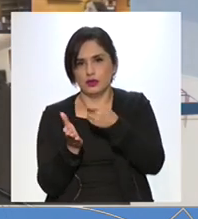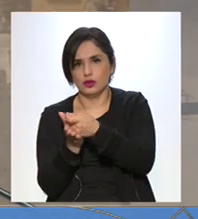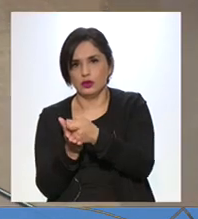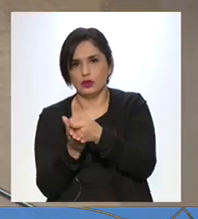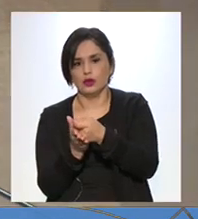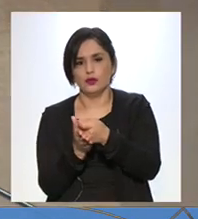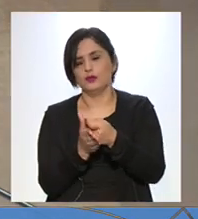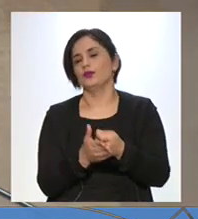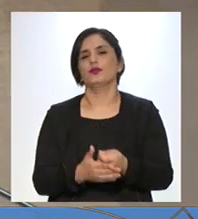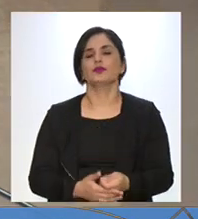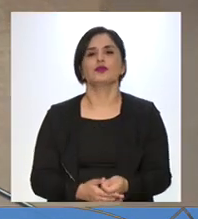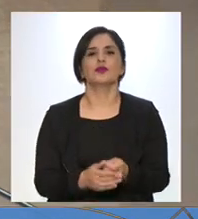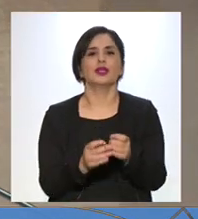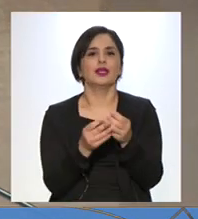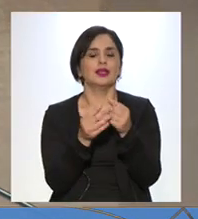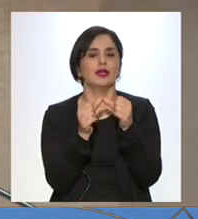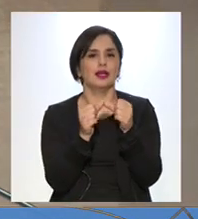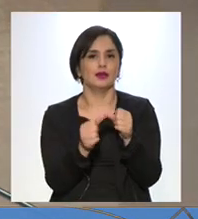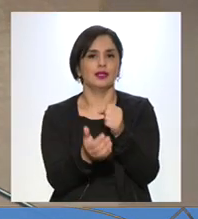bruta capital fijo.